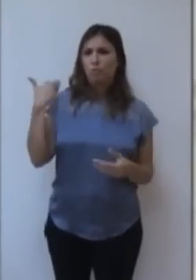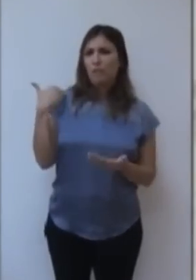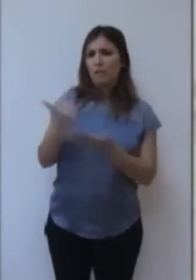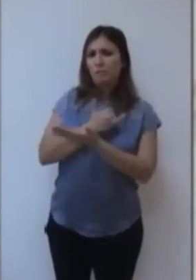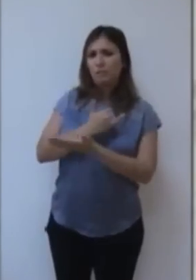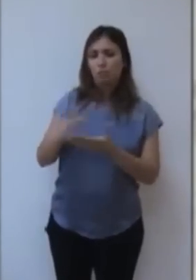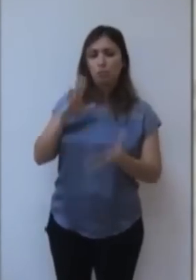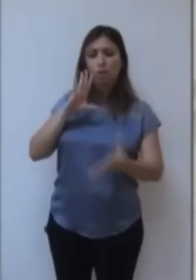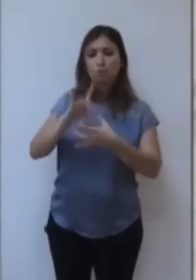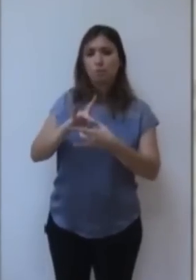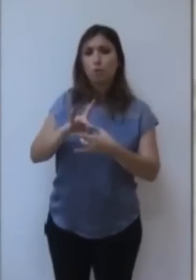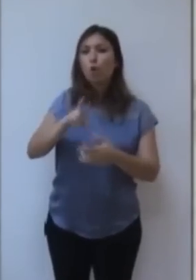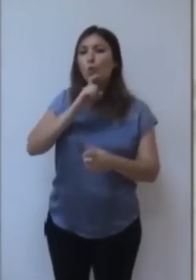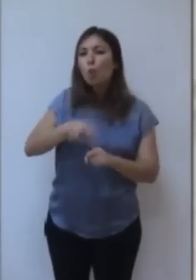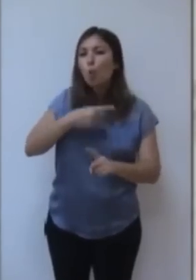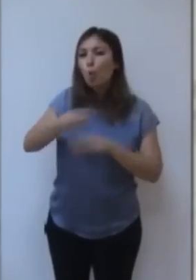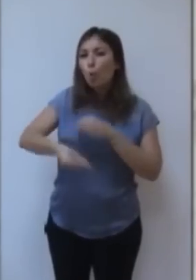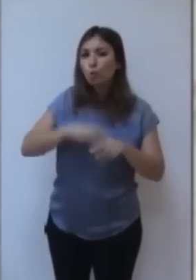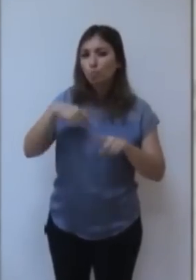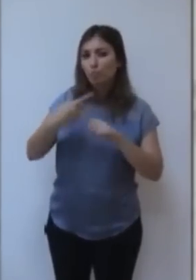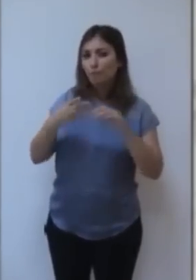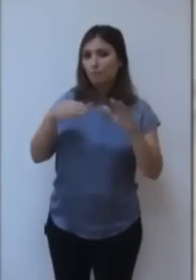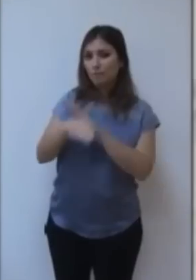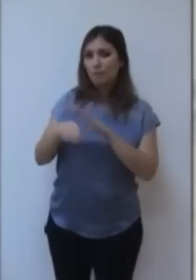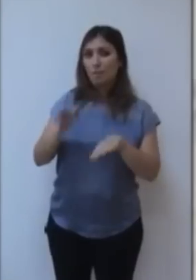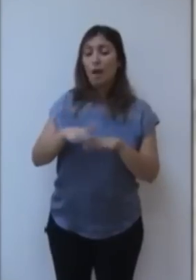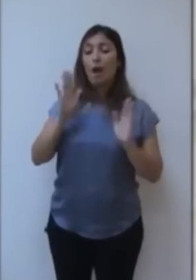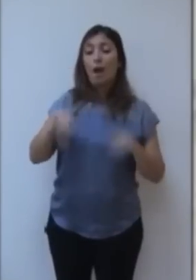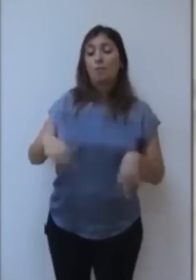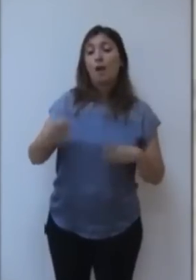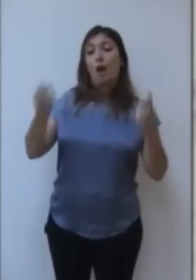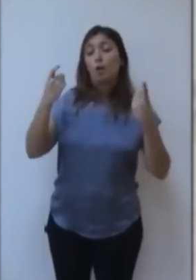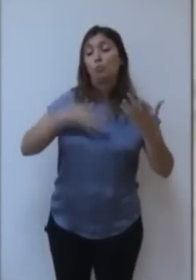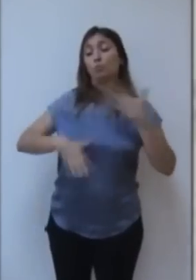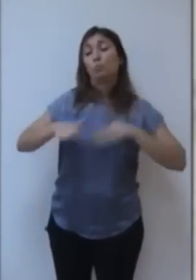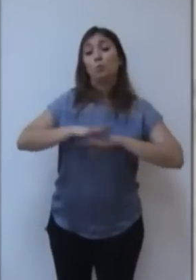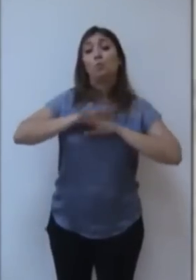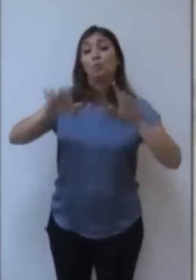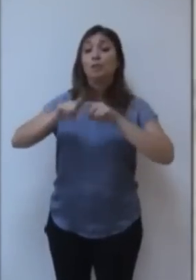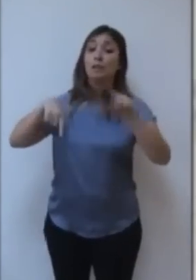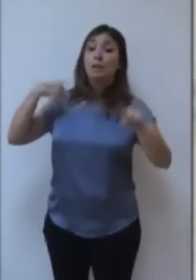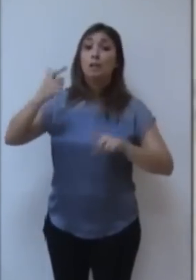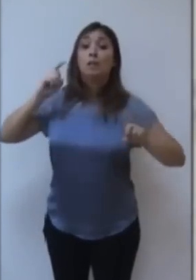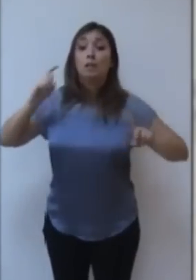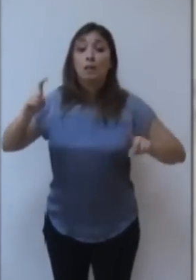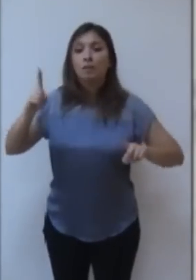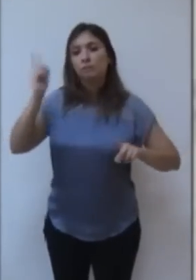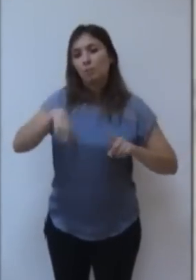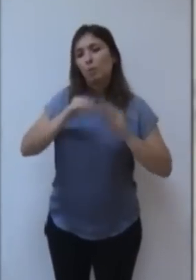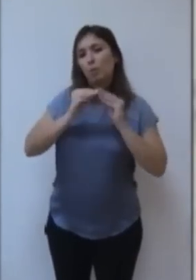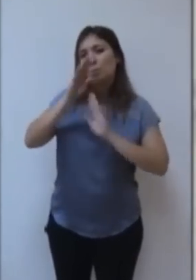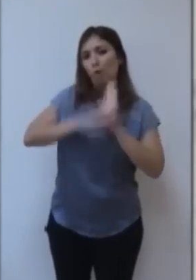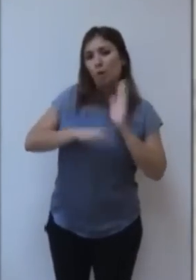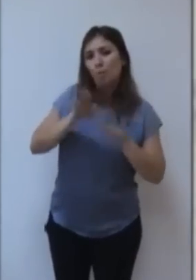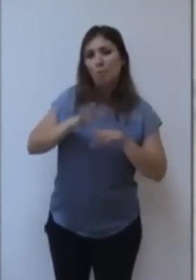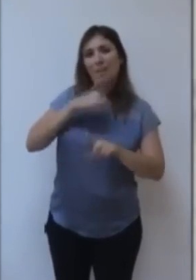asignaturas relacionadas con usabilidad y accesibilidad para que los alumnos luego, cuando salgan a la calle, sepan hacer programas usables y accesibles.